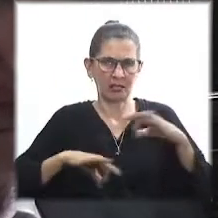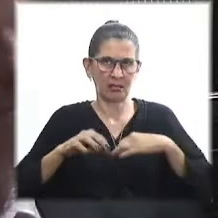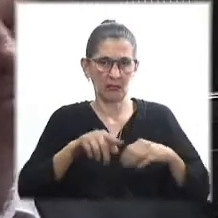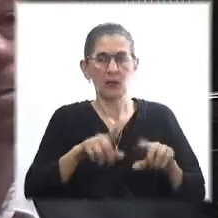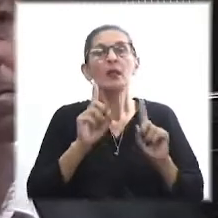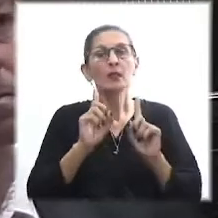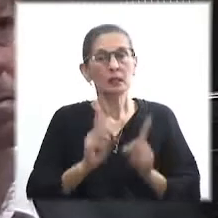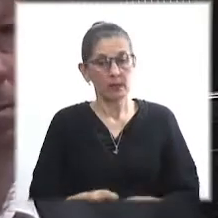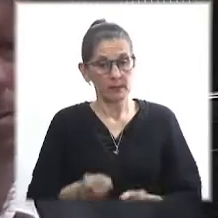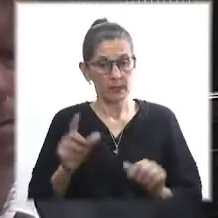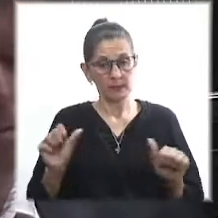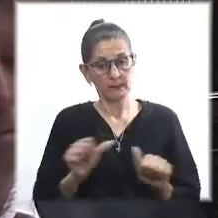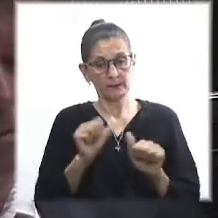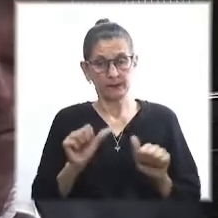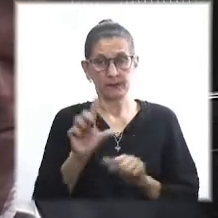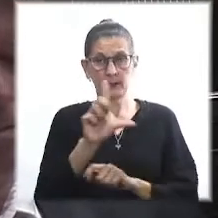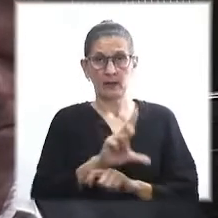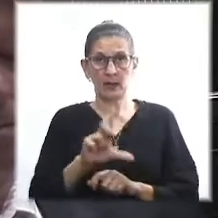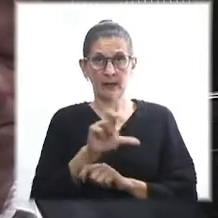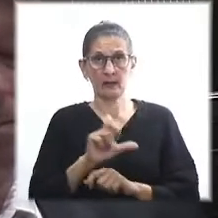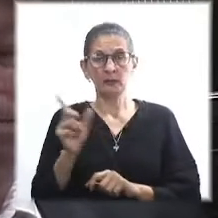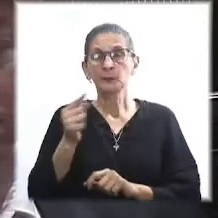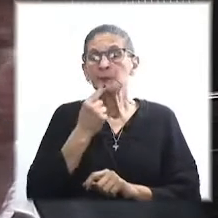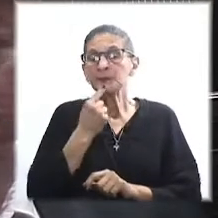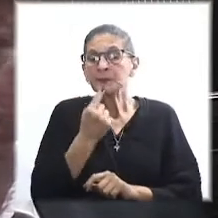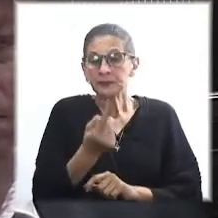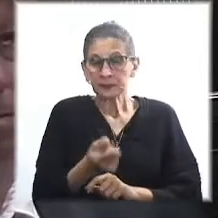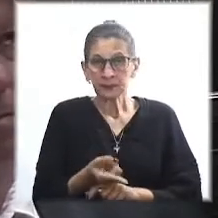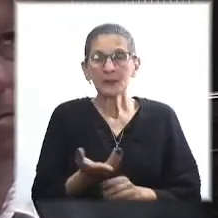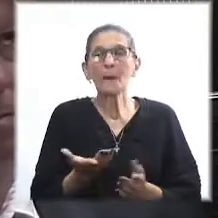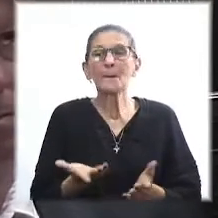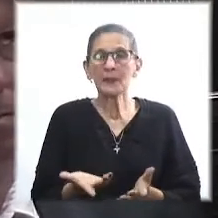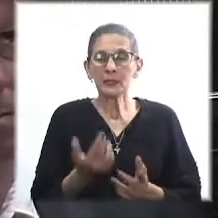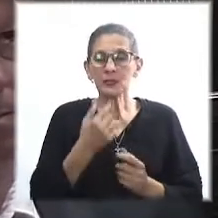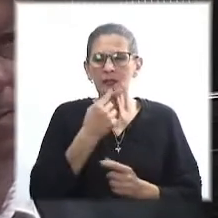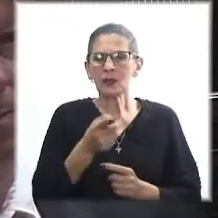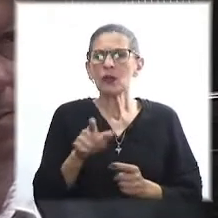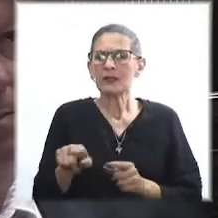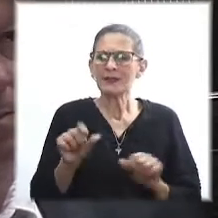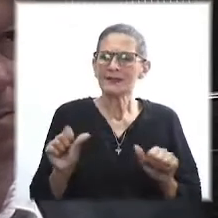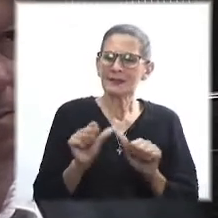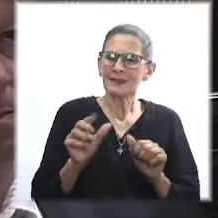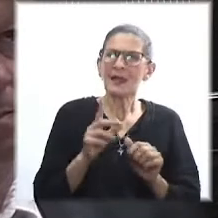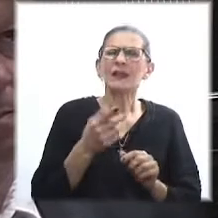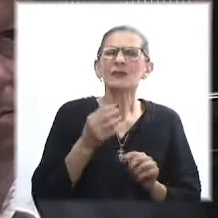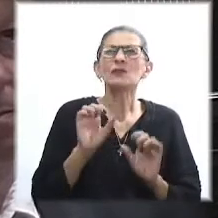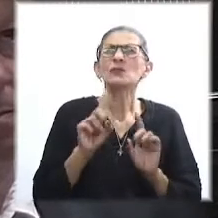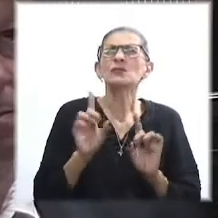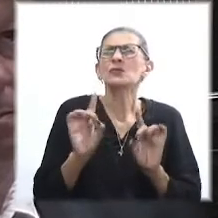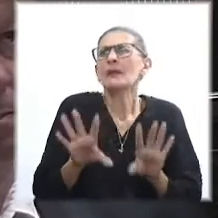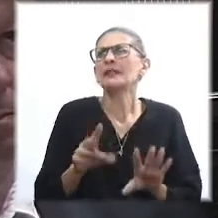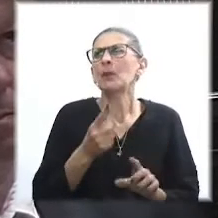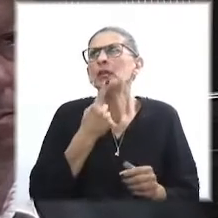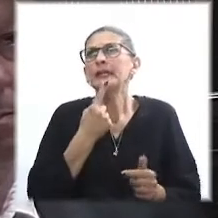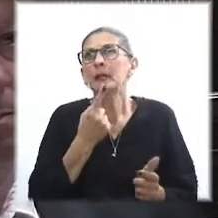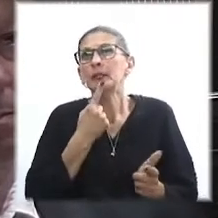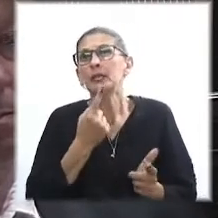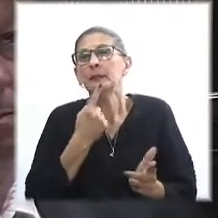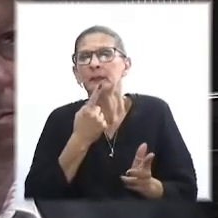del doctor Larrañaga que dejó por eso quiero destacar su preocupación, no solamente por la política, que acá la han destacado todos y que ha